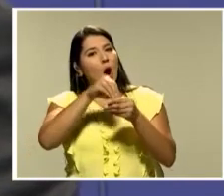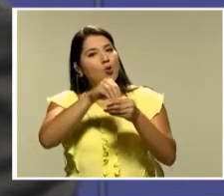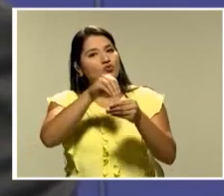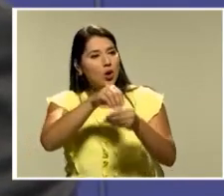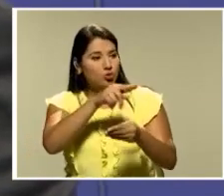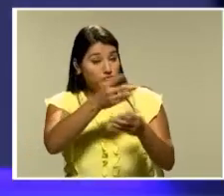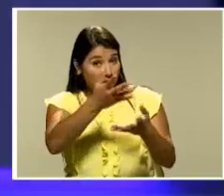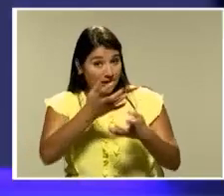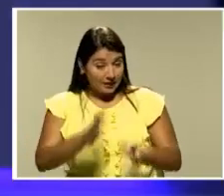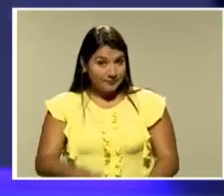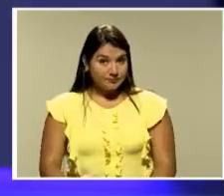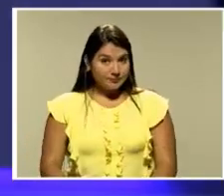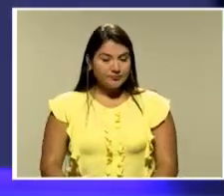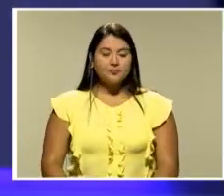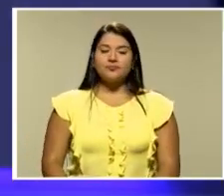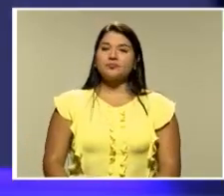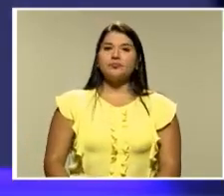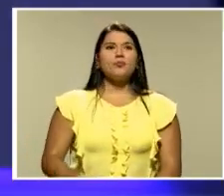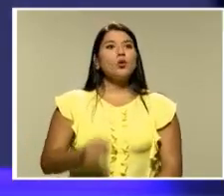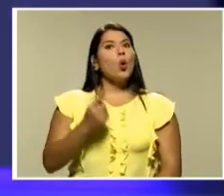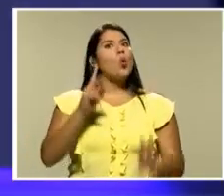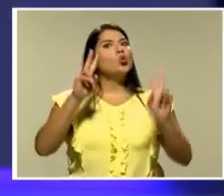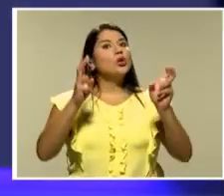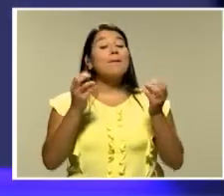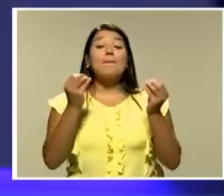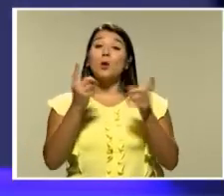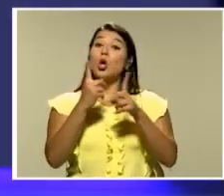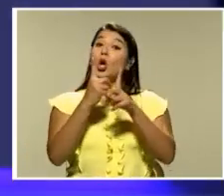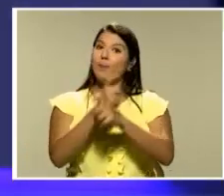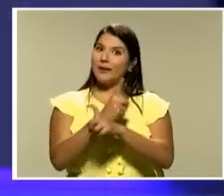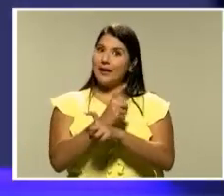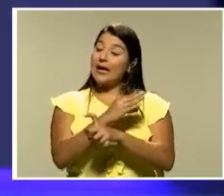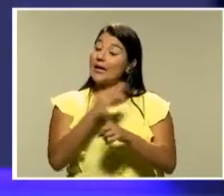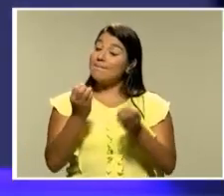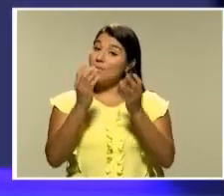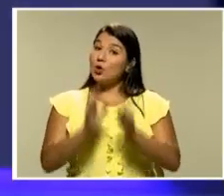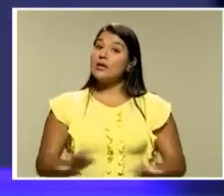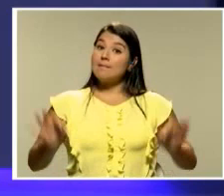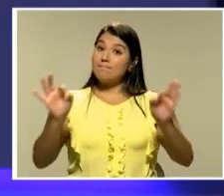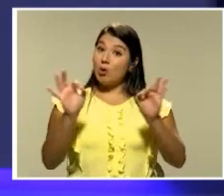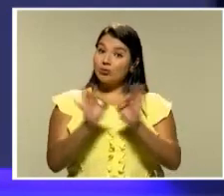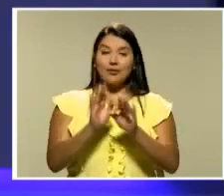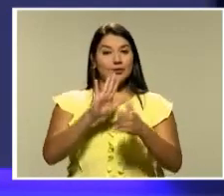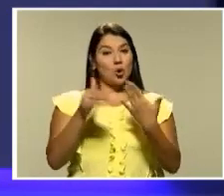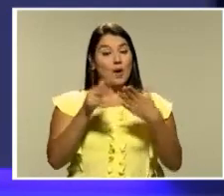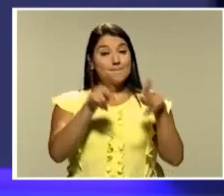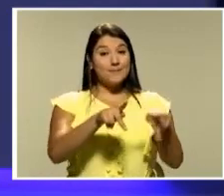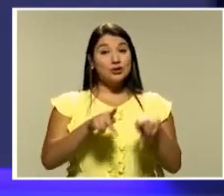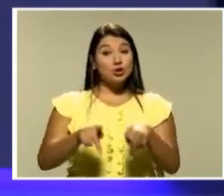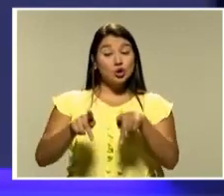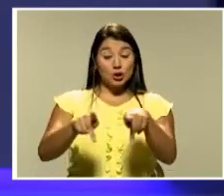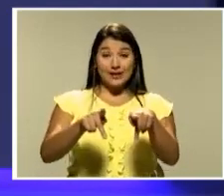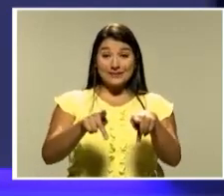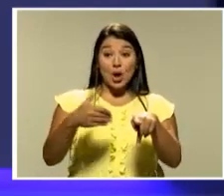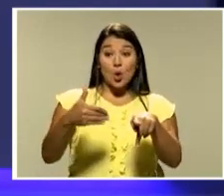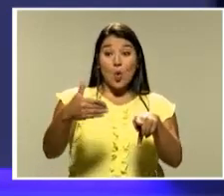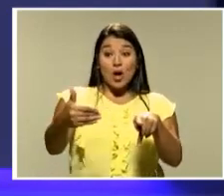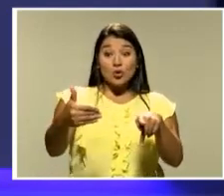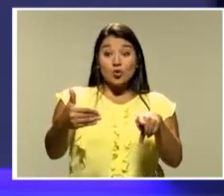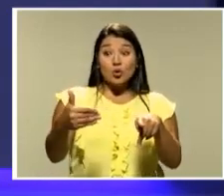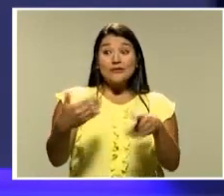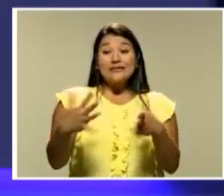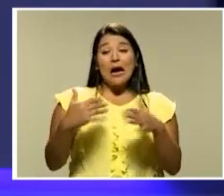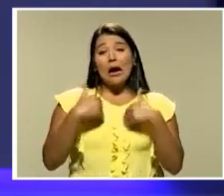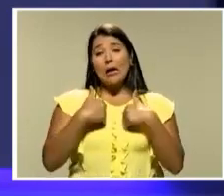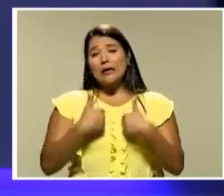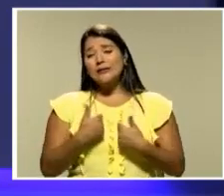quiere. Don Álvaro Ramos, un tema complejísimo y vital. Todo el mundo necesita, cuando ya le faltan las fuerzas,